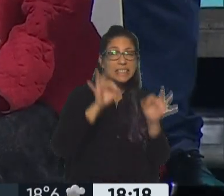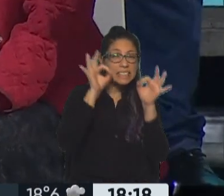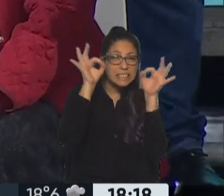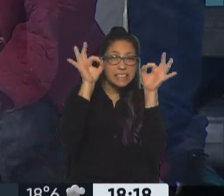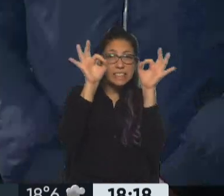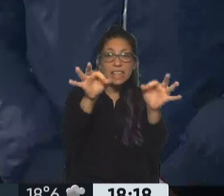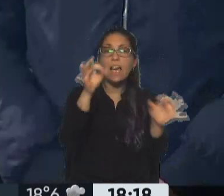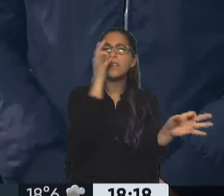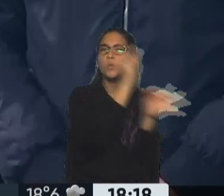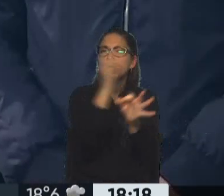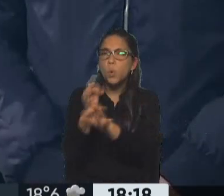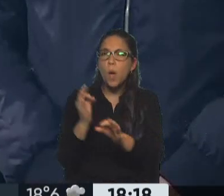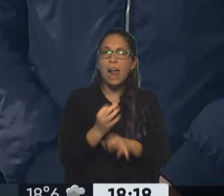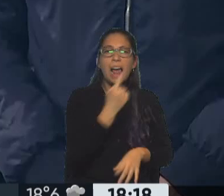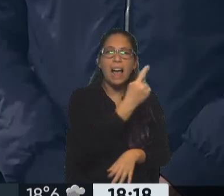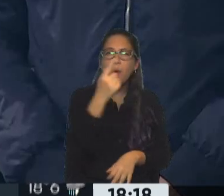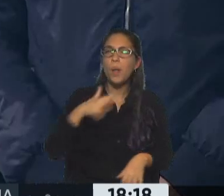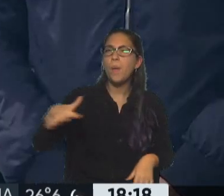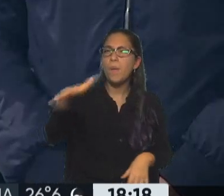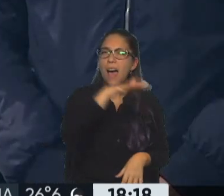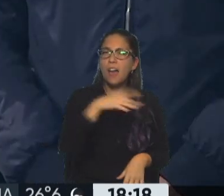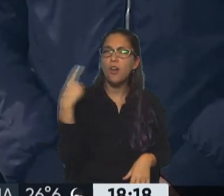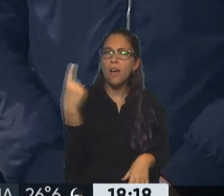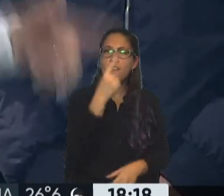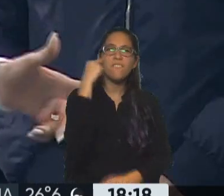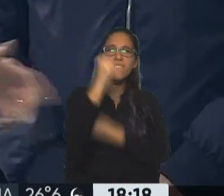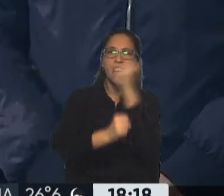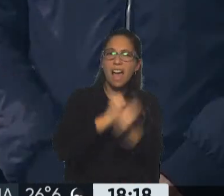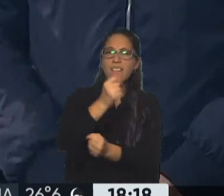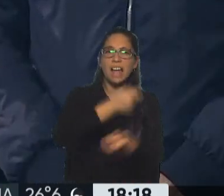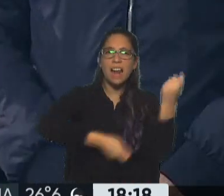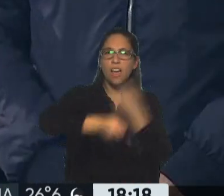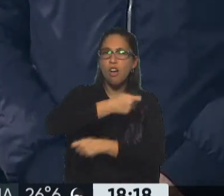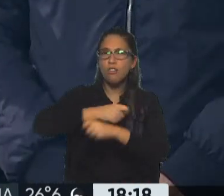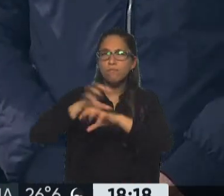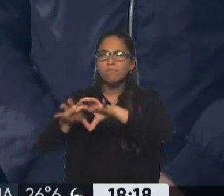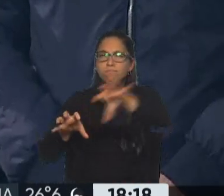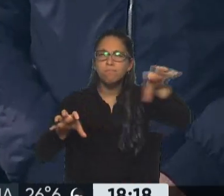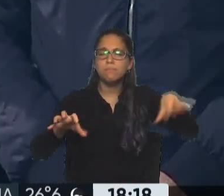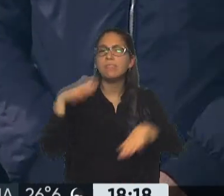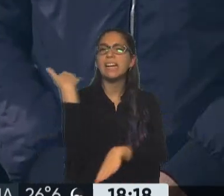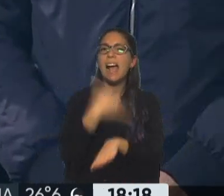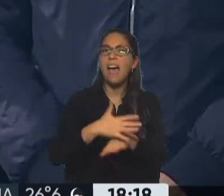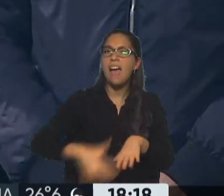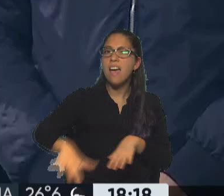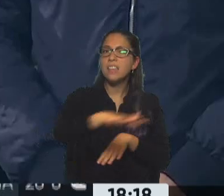en cada escuela, en cada barrio, en cada fábrica, en cada comercio, a la calle,